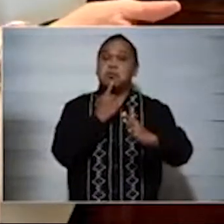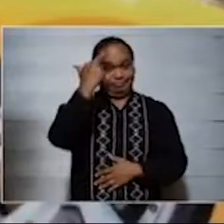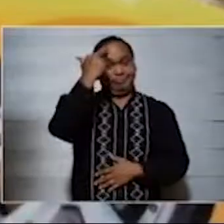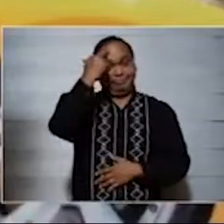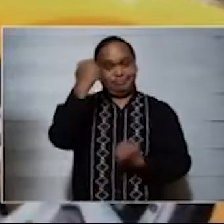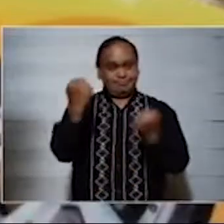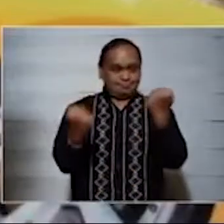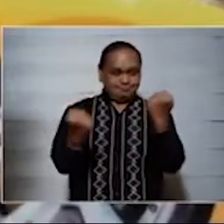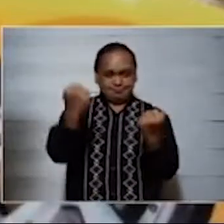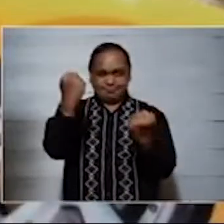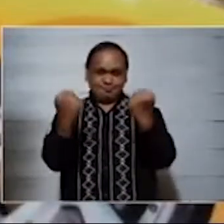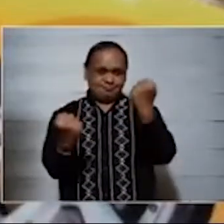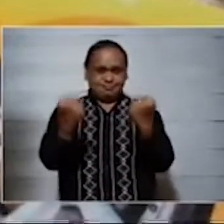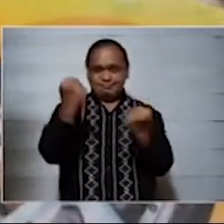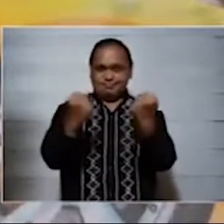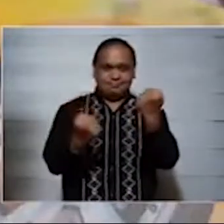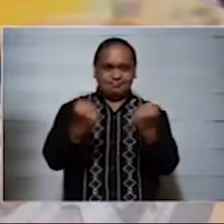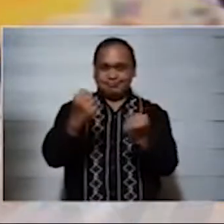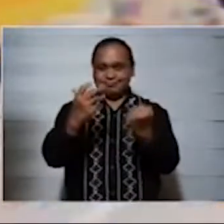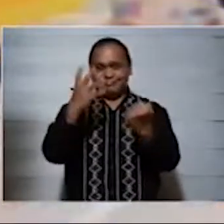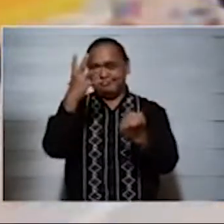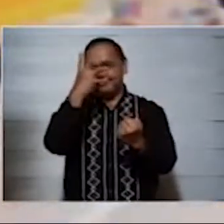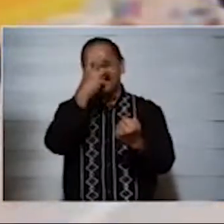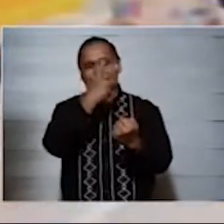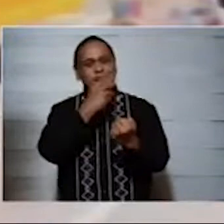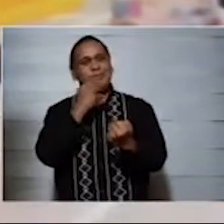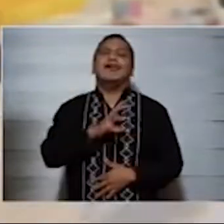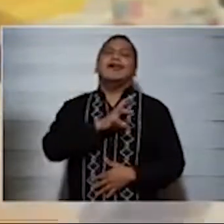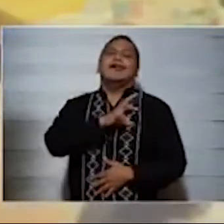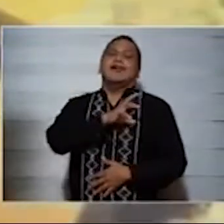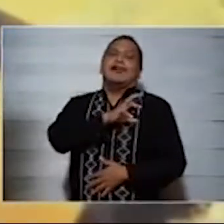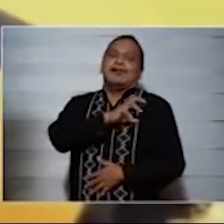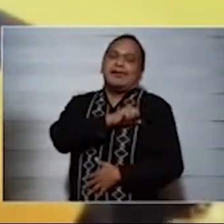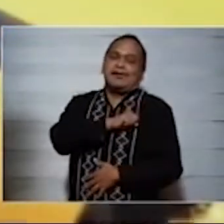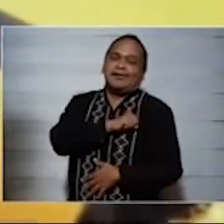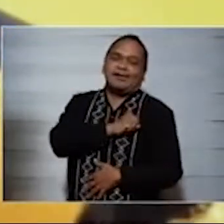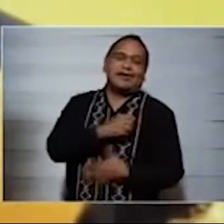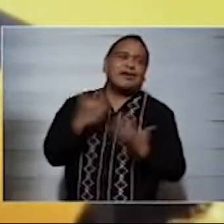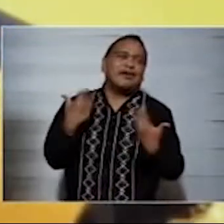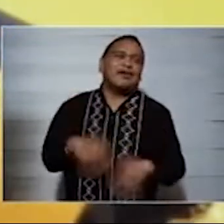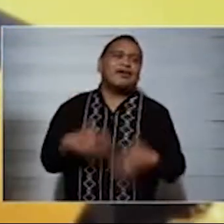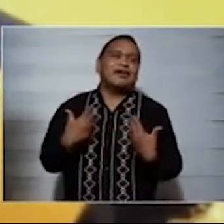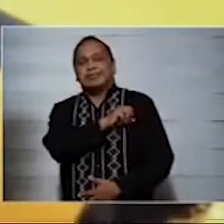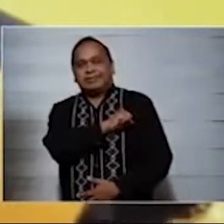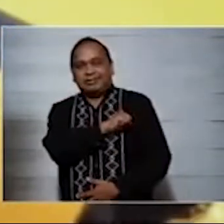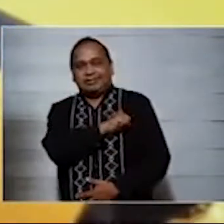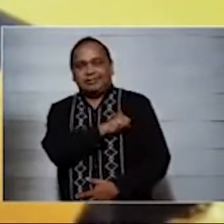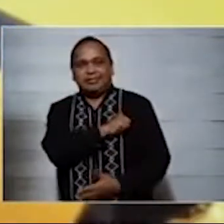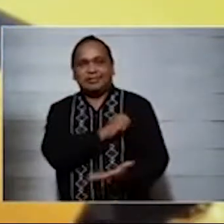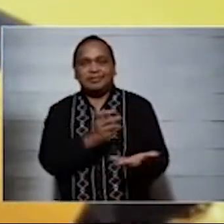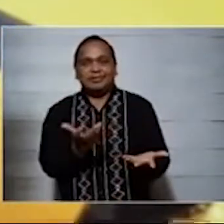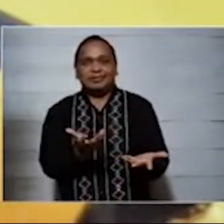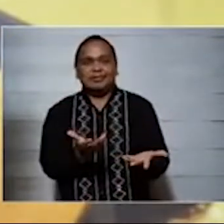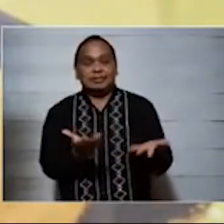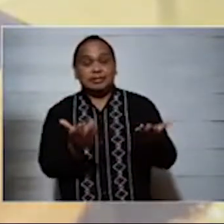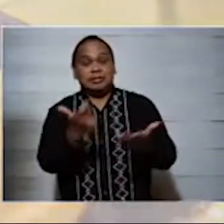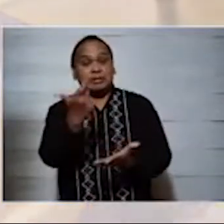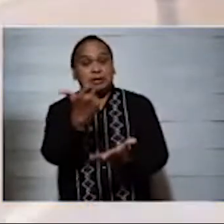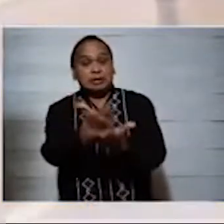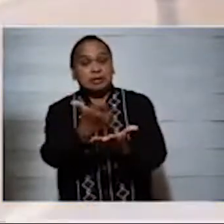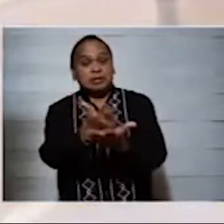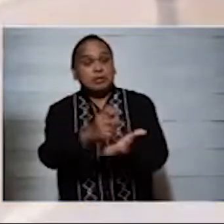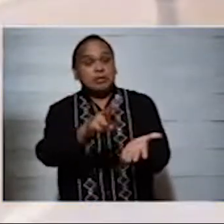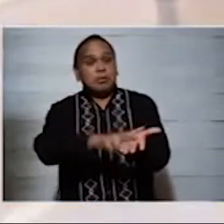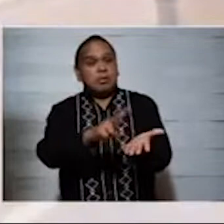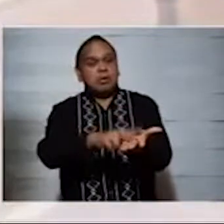Sheinbaum. También presentó imágenes del Lamborghini, que supuestamente es propiedad de Alejandro Moreno. ¿Cuánto valdrá eso? Dice, valdrá